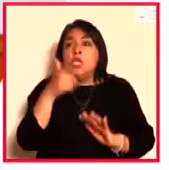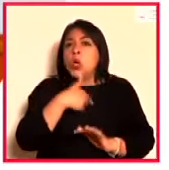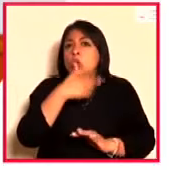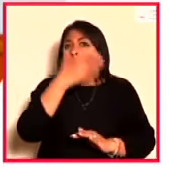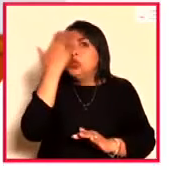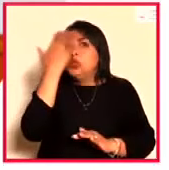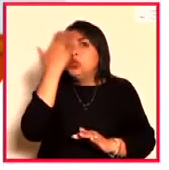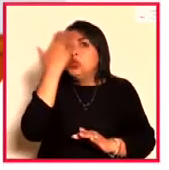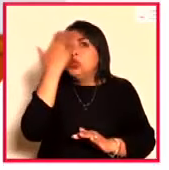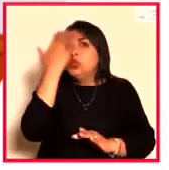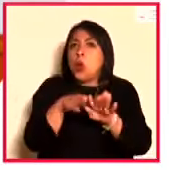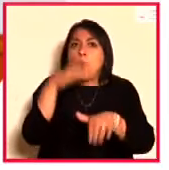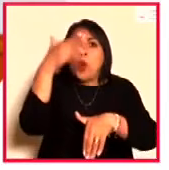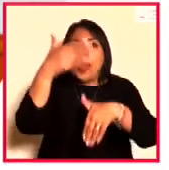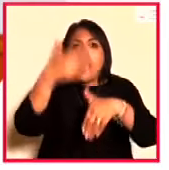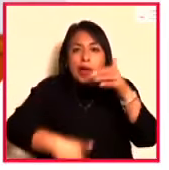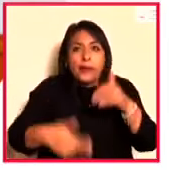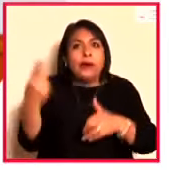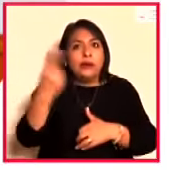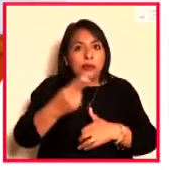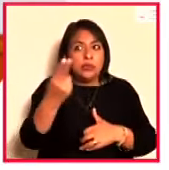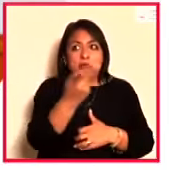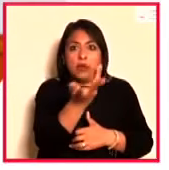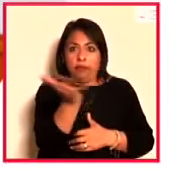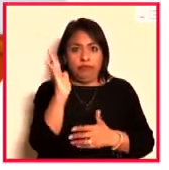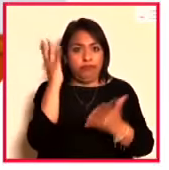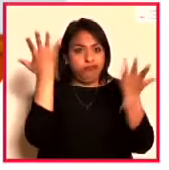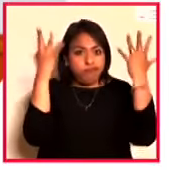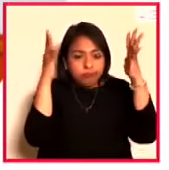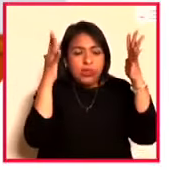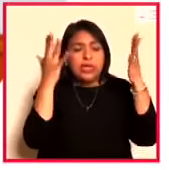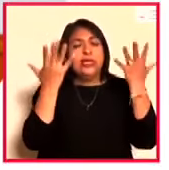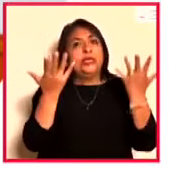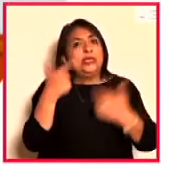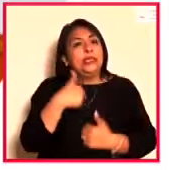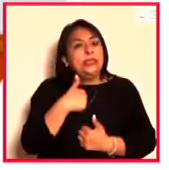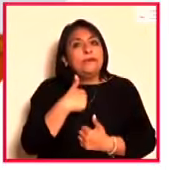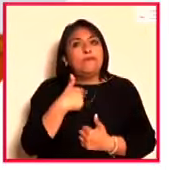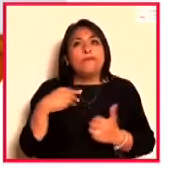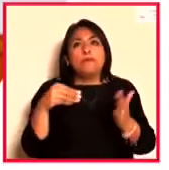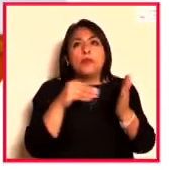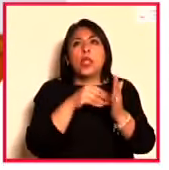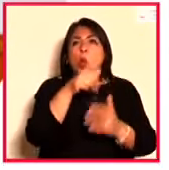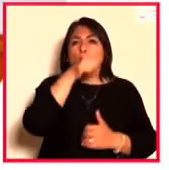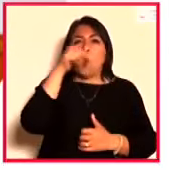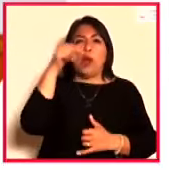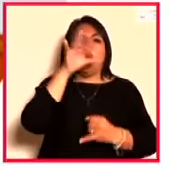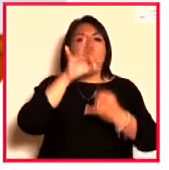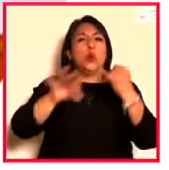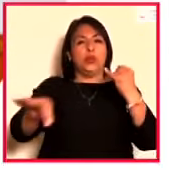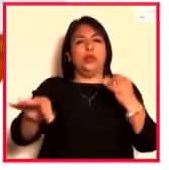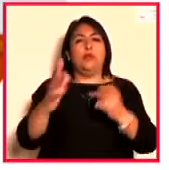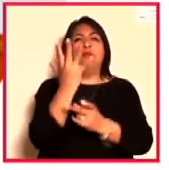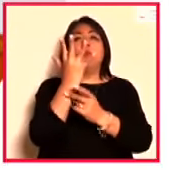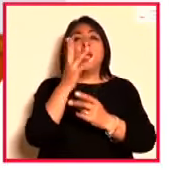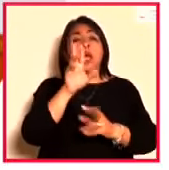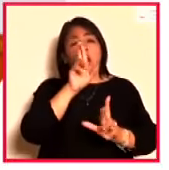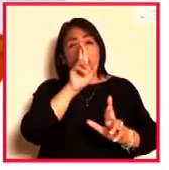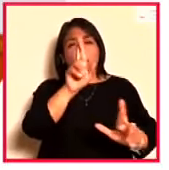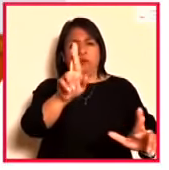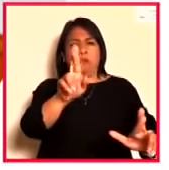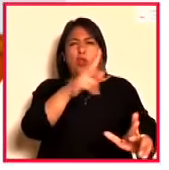que tenía que ganarme el aplauso, puse que Juárez terminaba diciendo el respeto al derecho ajeno es la paz, como así,